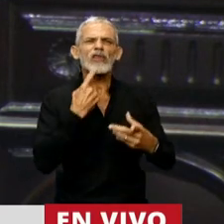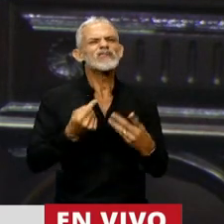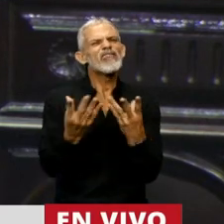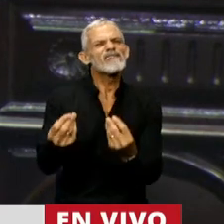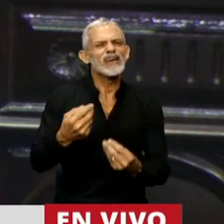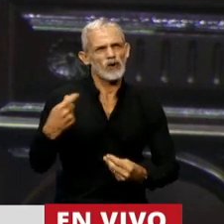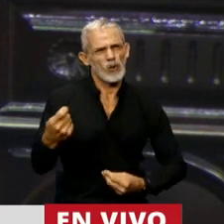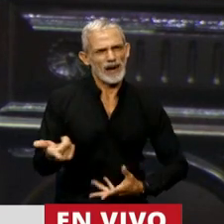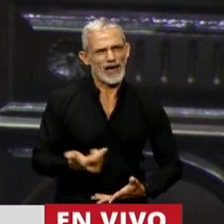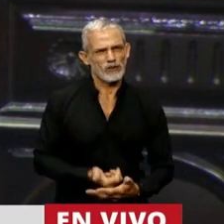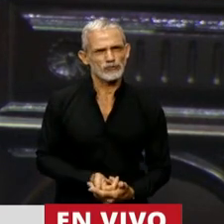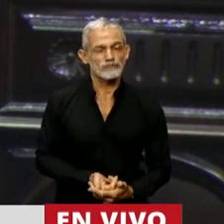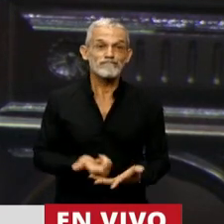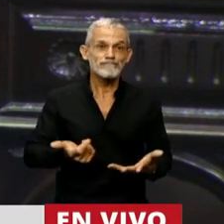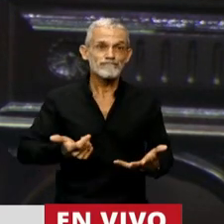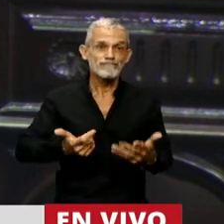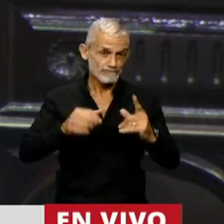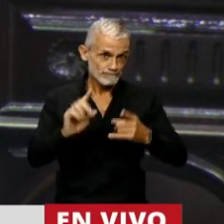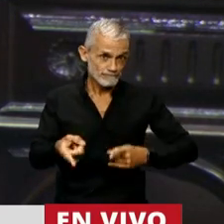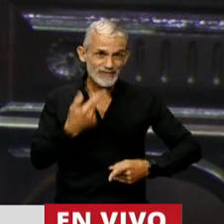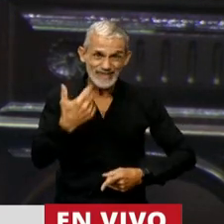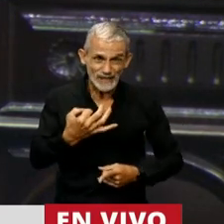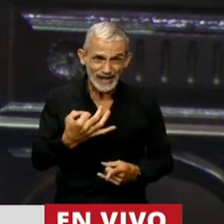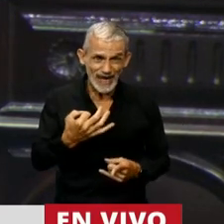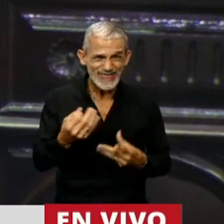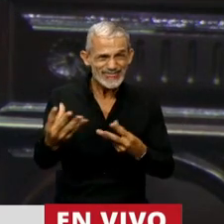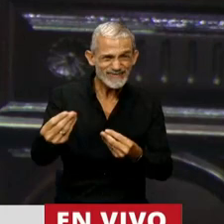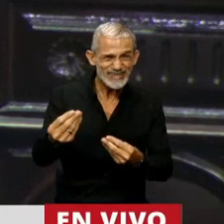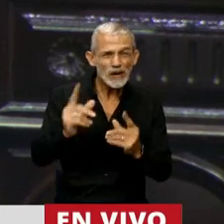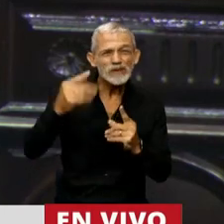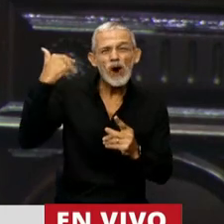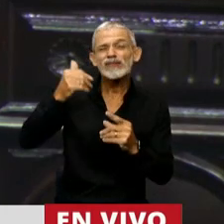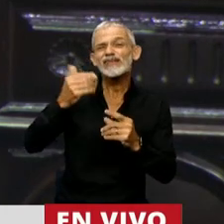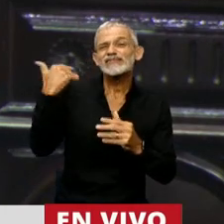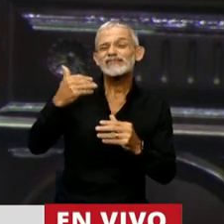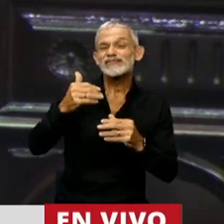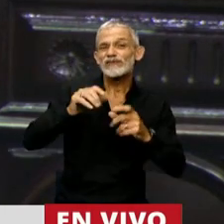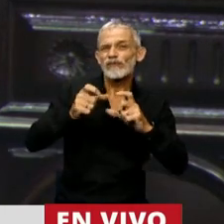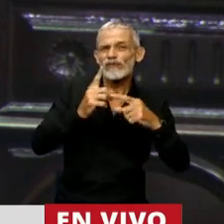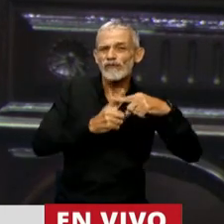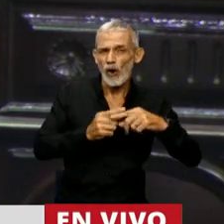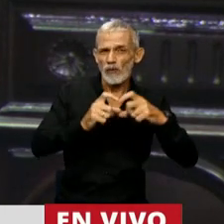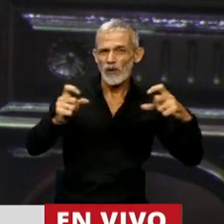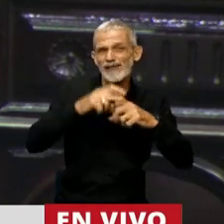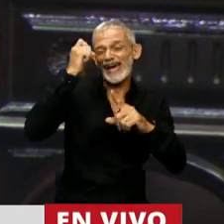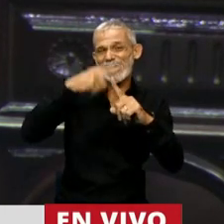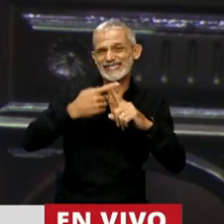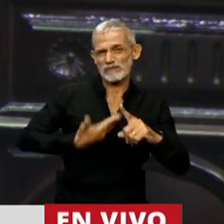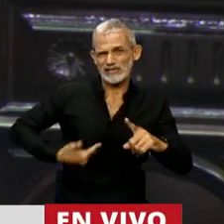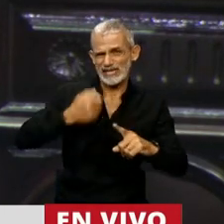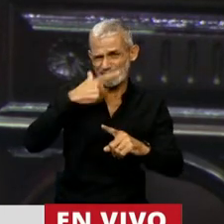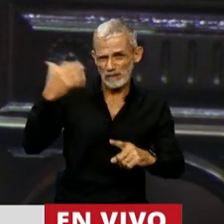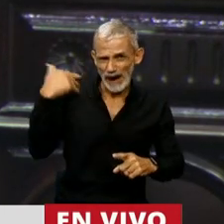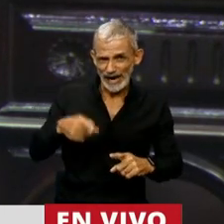a los jubilados. Pero sin embargo, con la anterior fórmula, la del expresidente